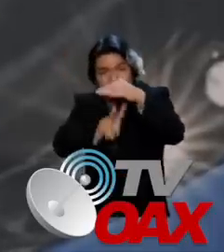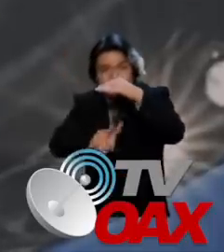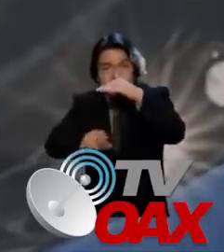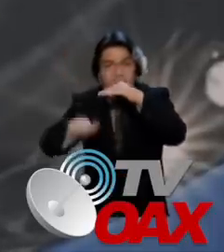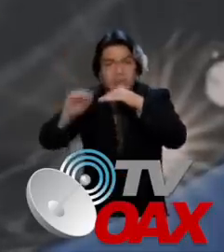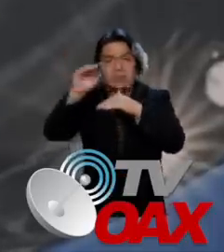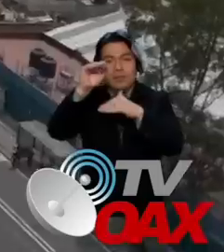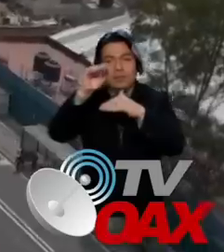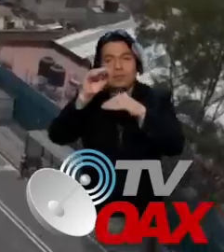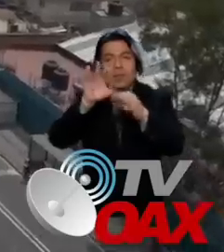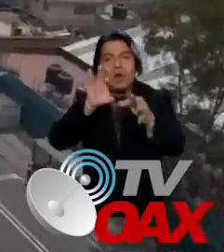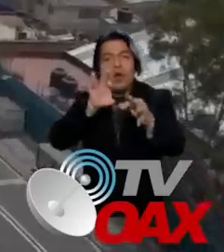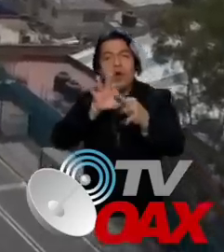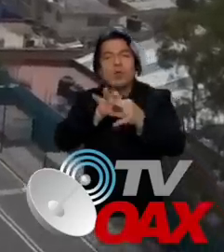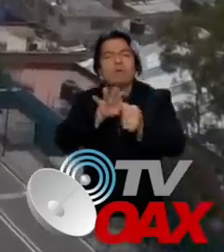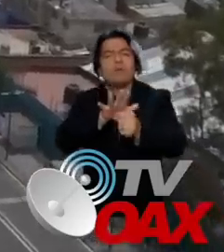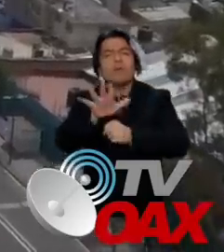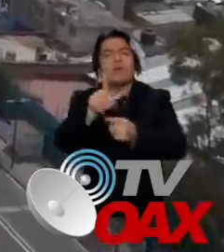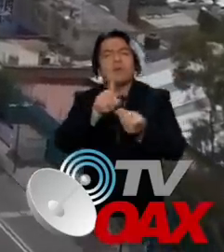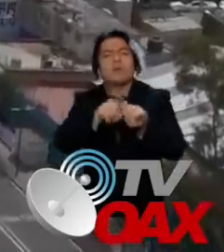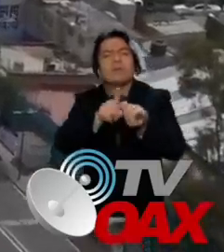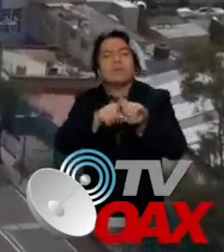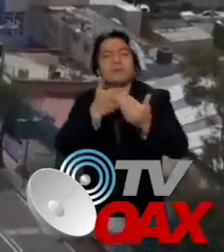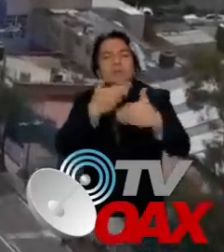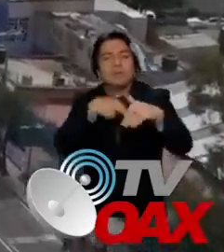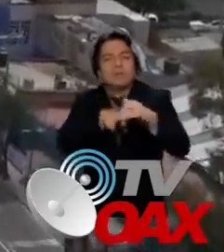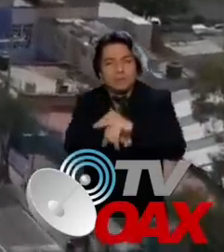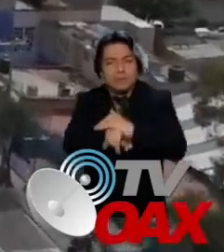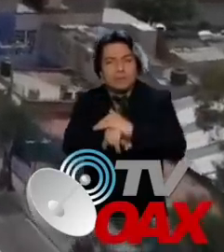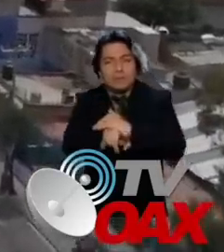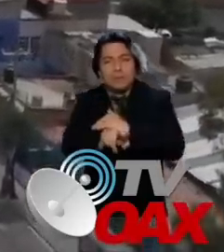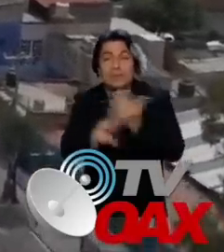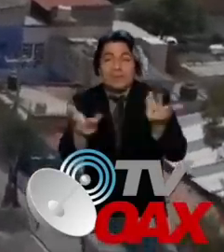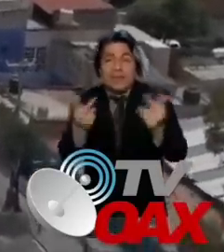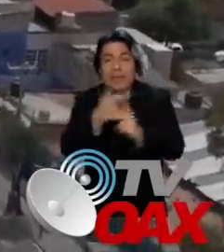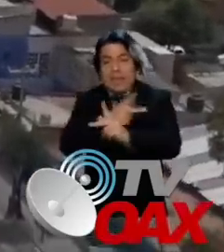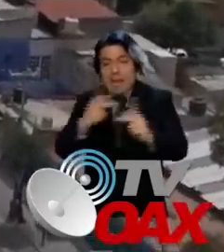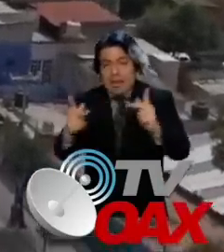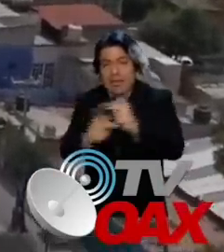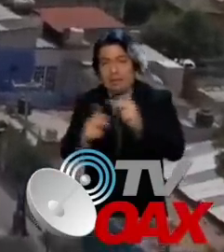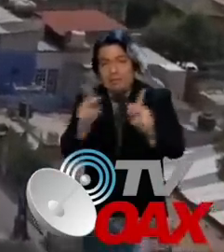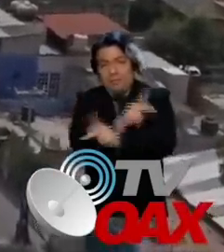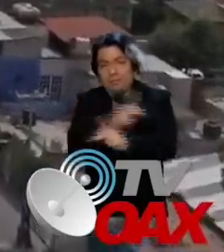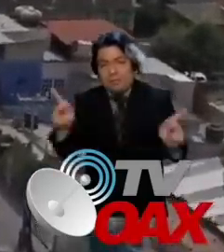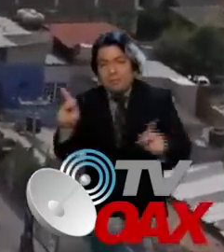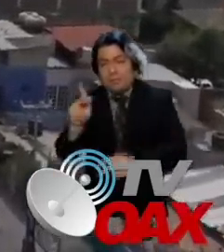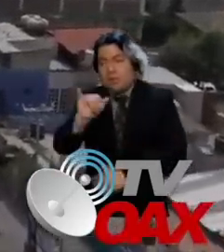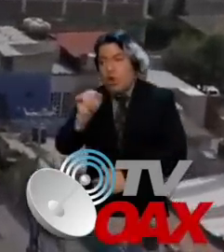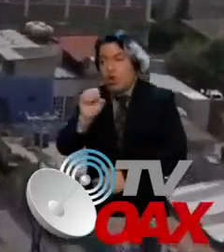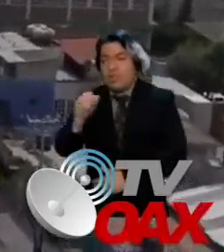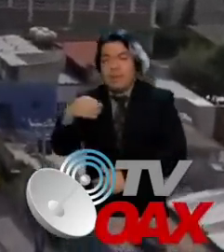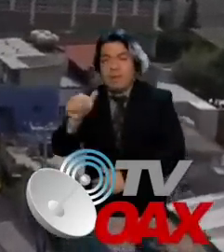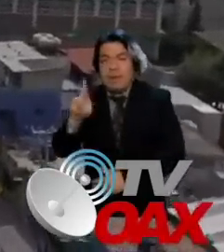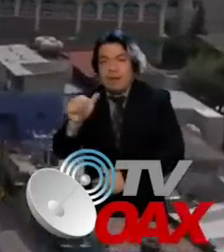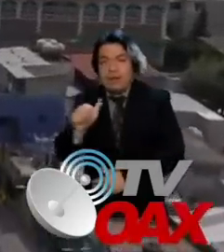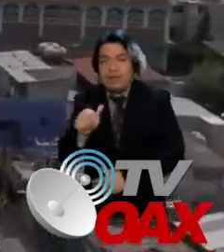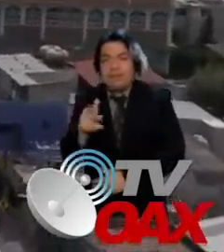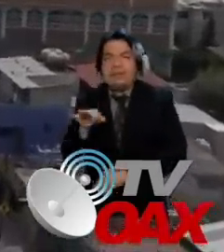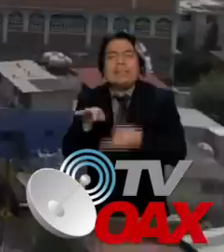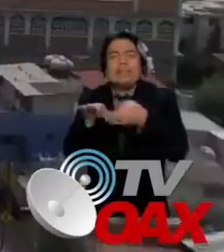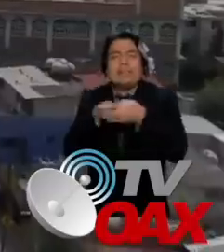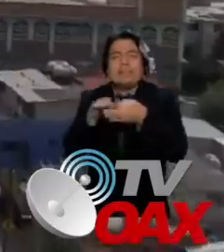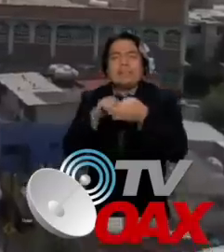que se conectan al metro, la preparatoria pública José María Pérez Gay, muy pronto el